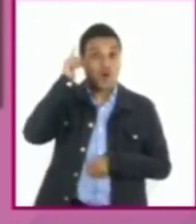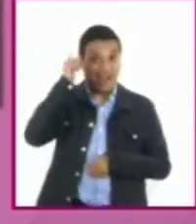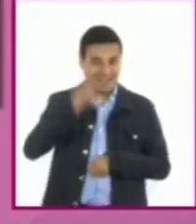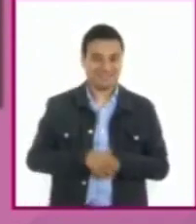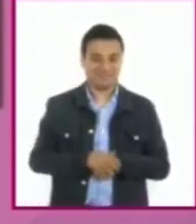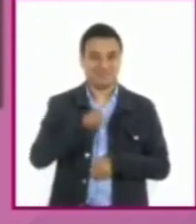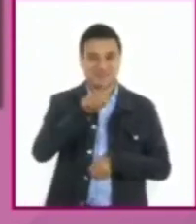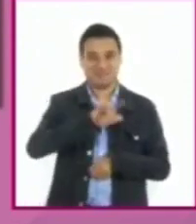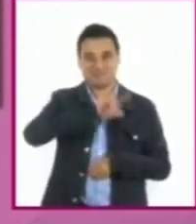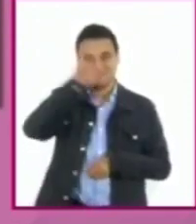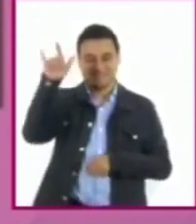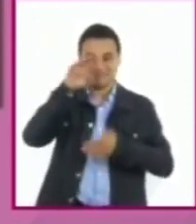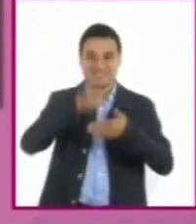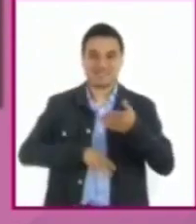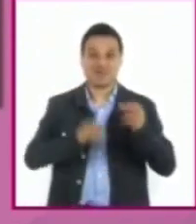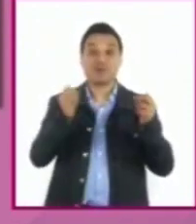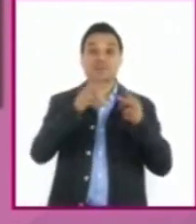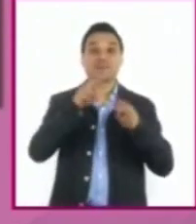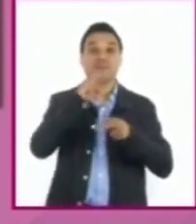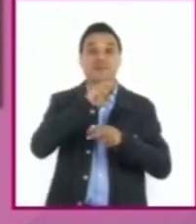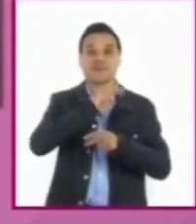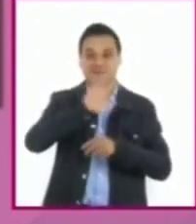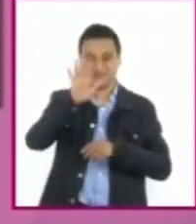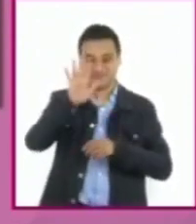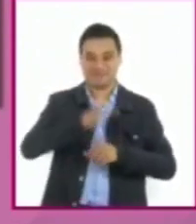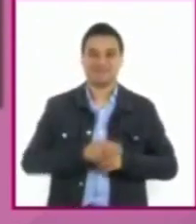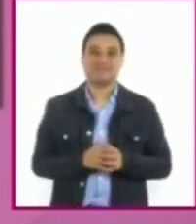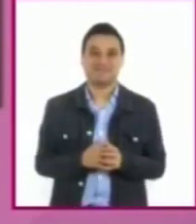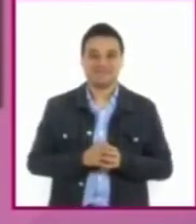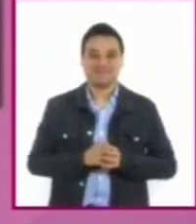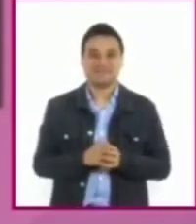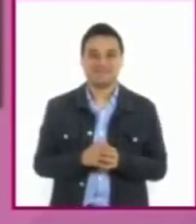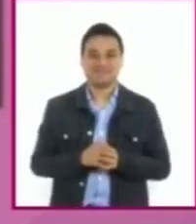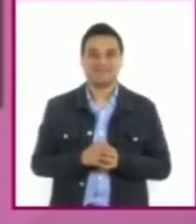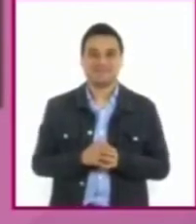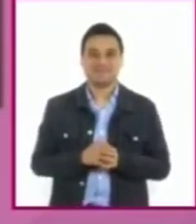conocer Barcelona. Nos vemos pronto, Edmundo.